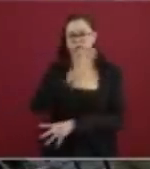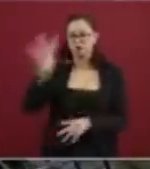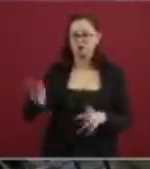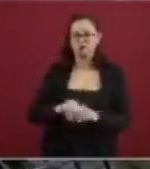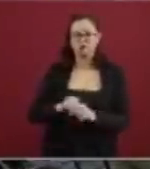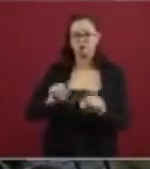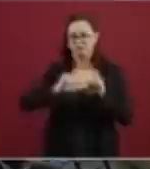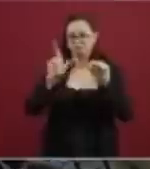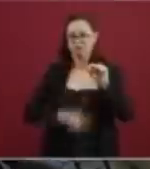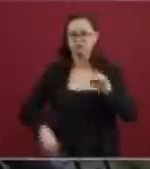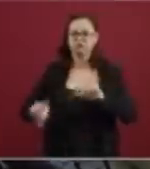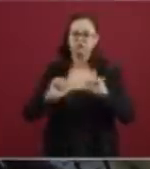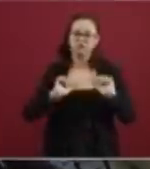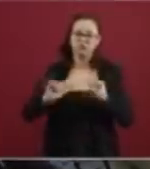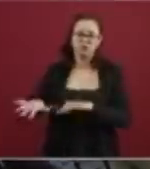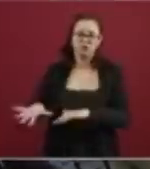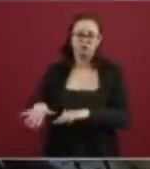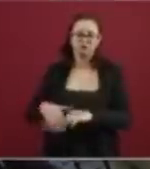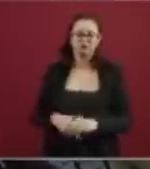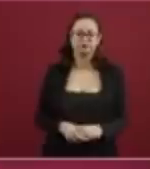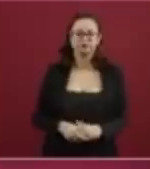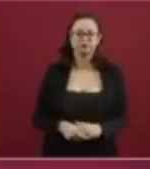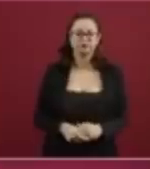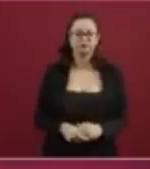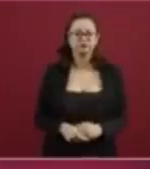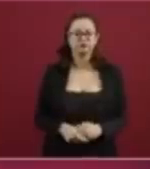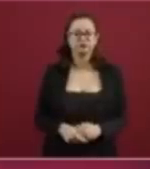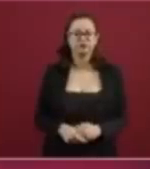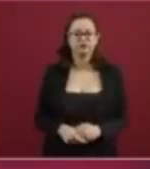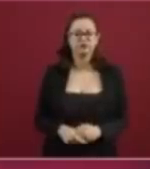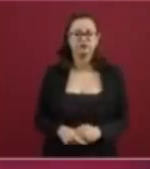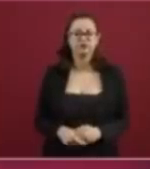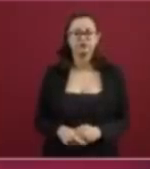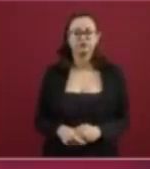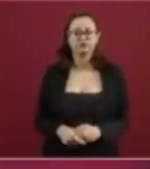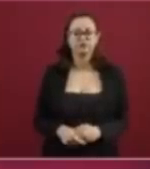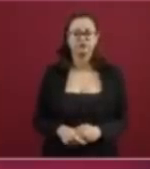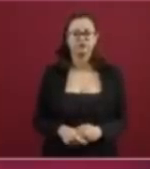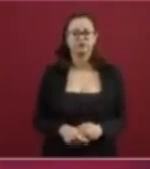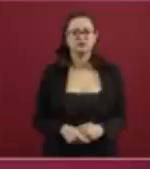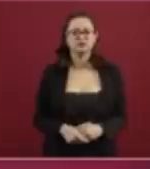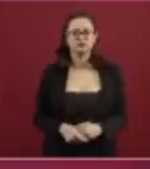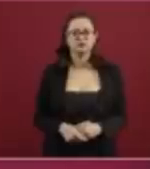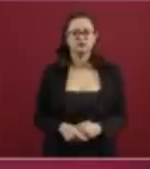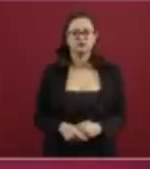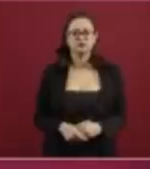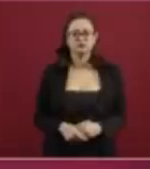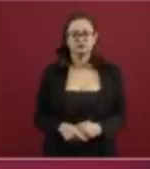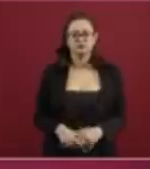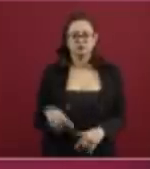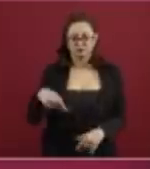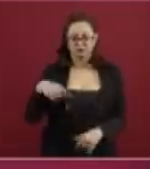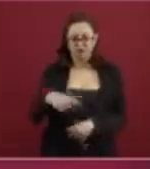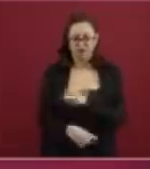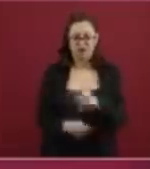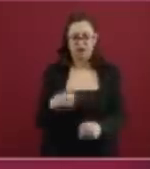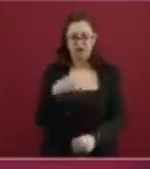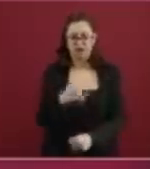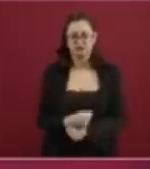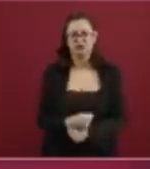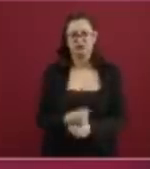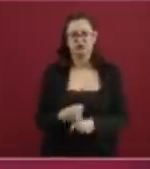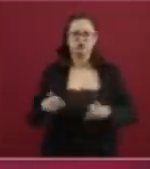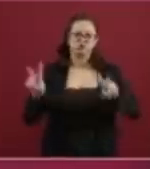la República ese día. Y este año se decidió que fuese el año de